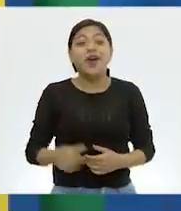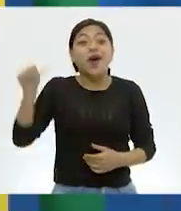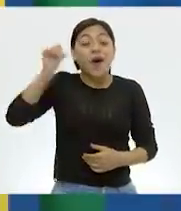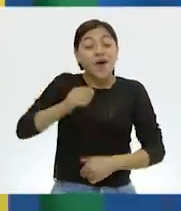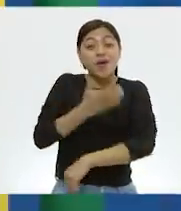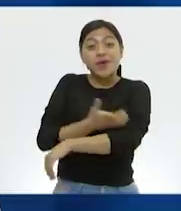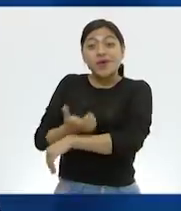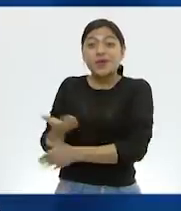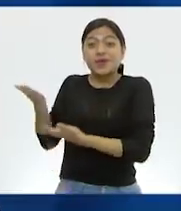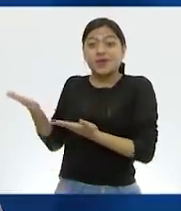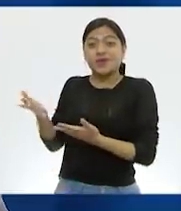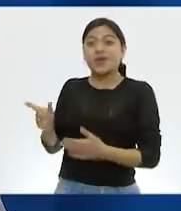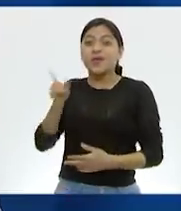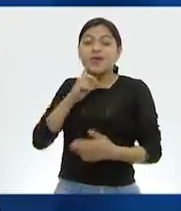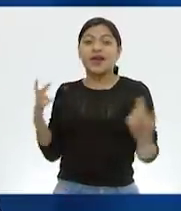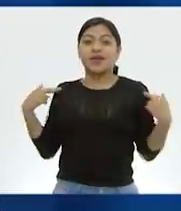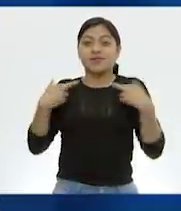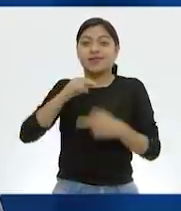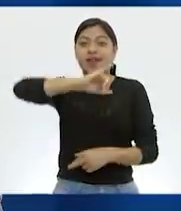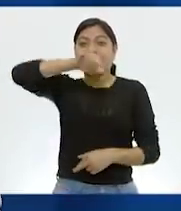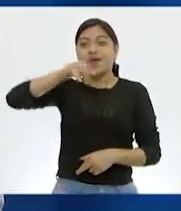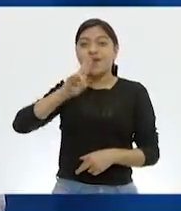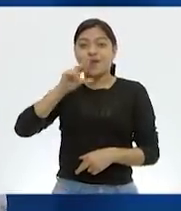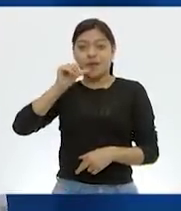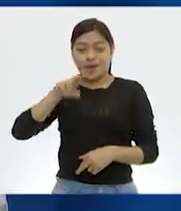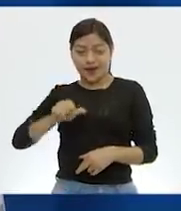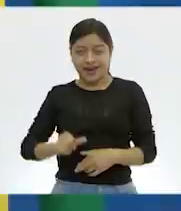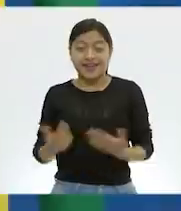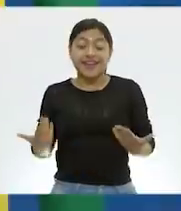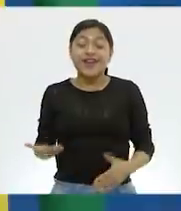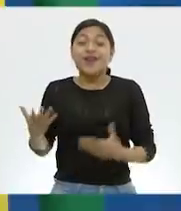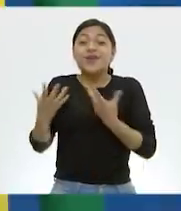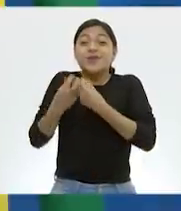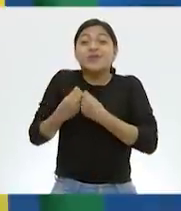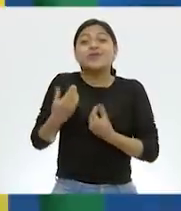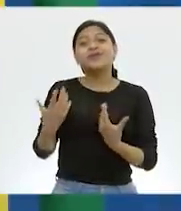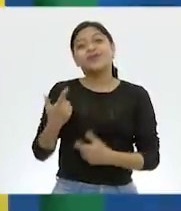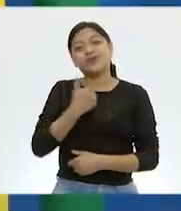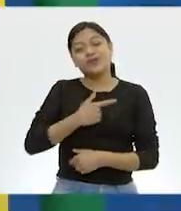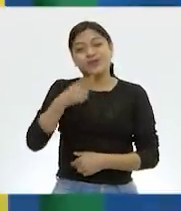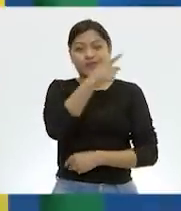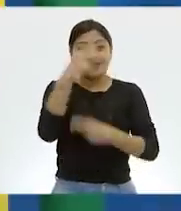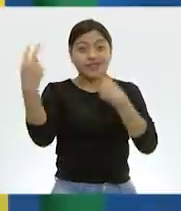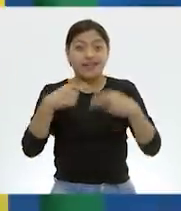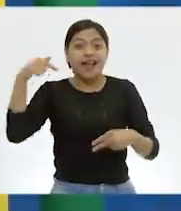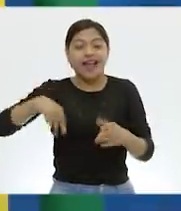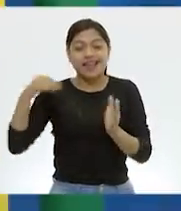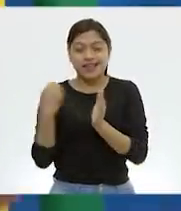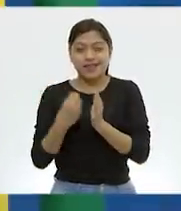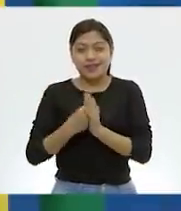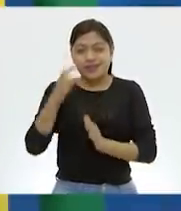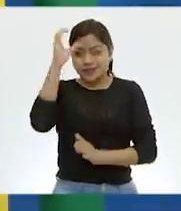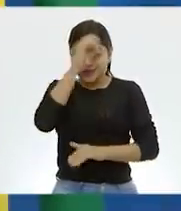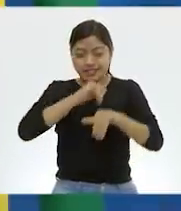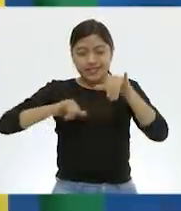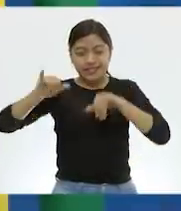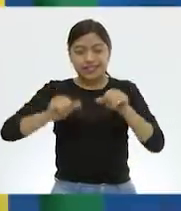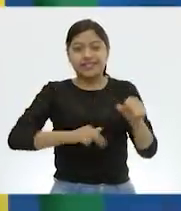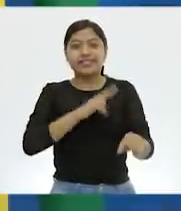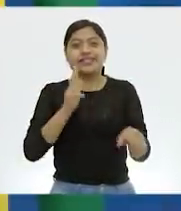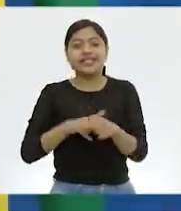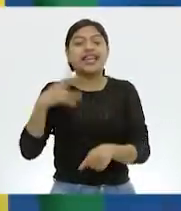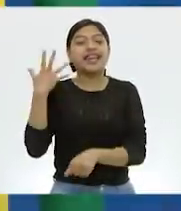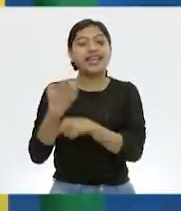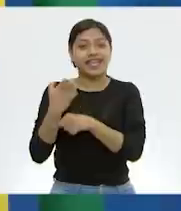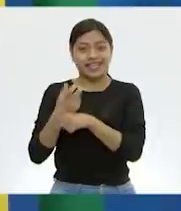nos acompaña la maestra Juana Campos y vamos a tener el gusto de estar con ustedes en esta clase de Ciencias Naturales de quinto